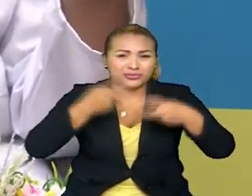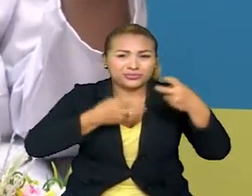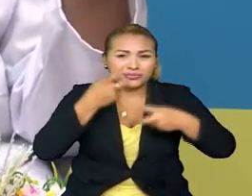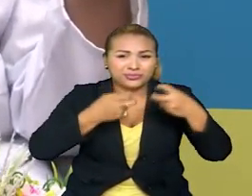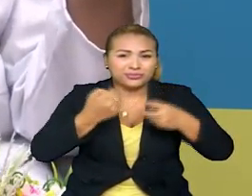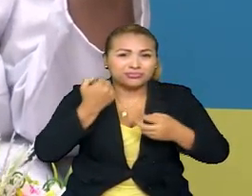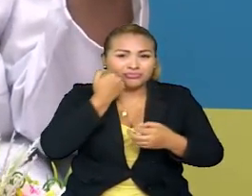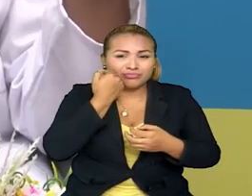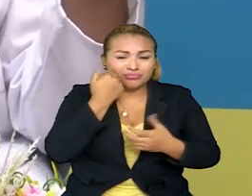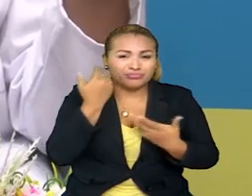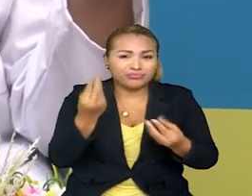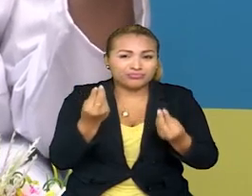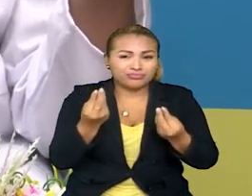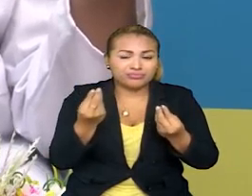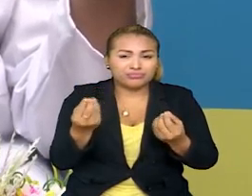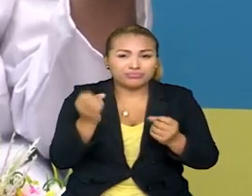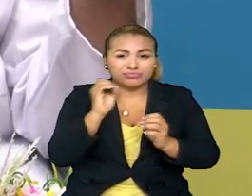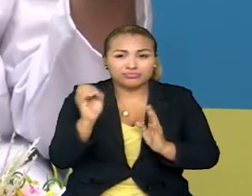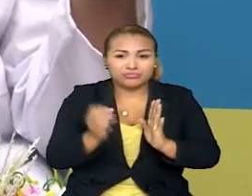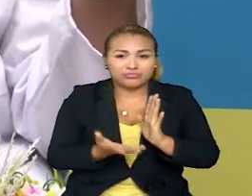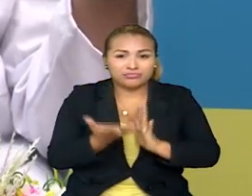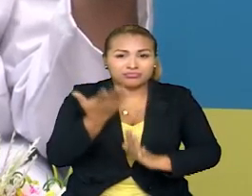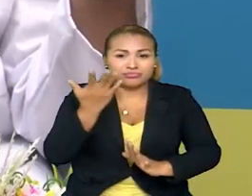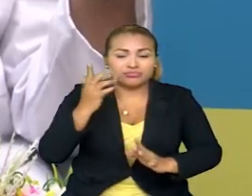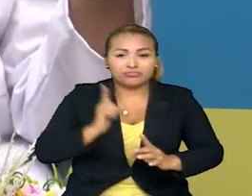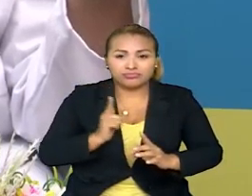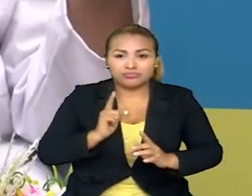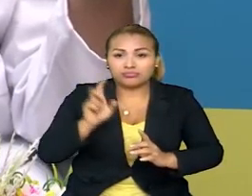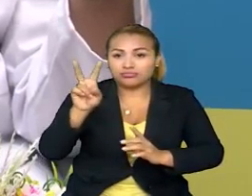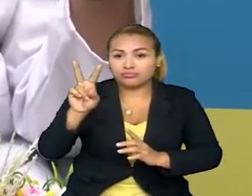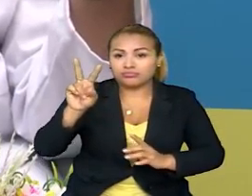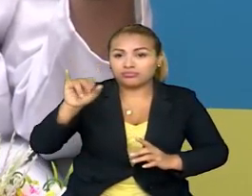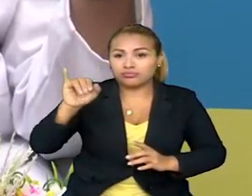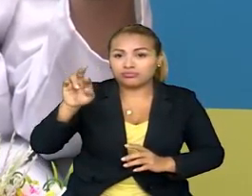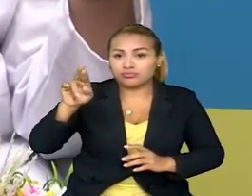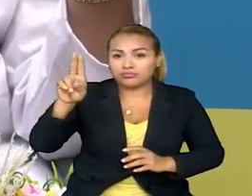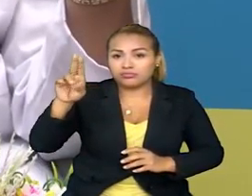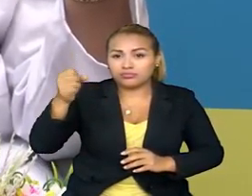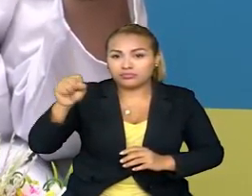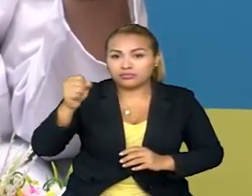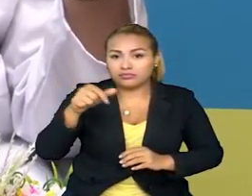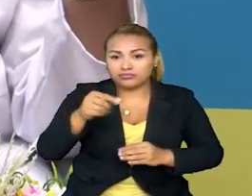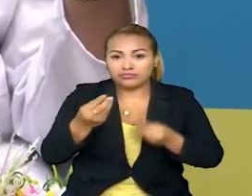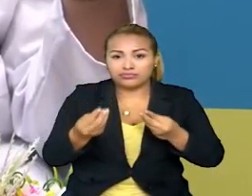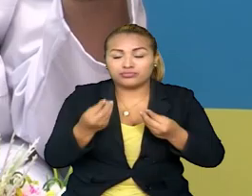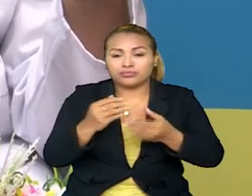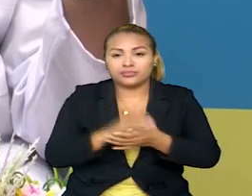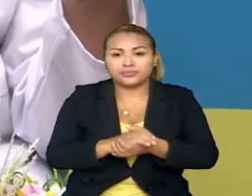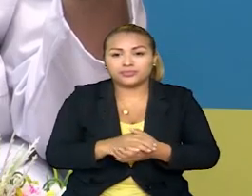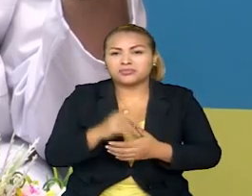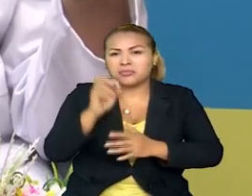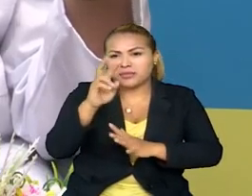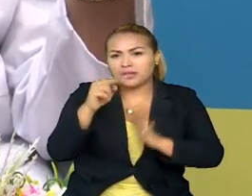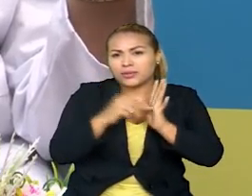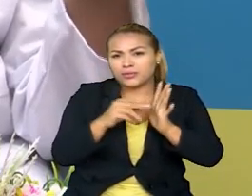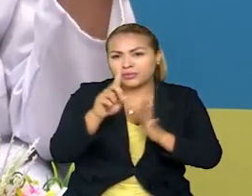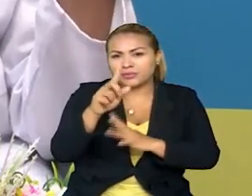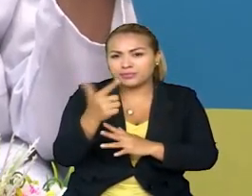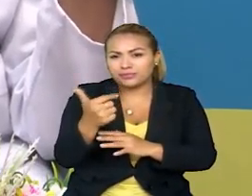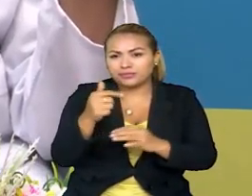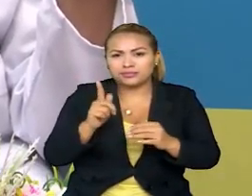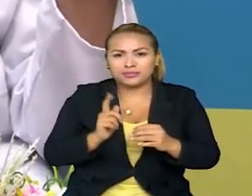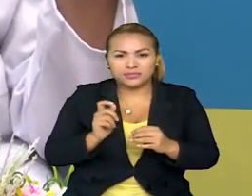2016 tuvimos la introducción del virus del chikungunya en nicaragua para el año 2016 tuvimos también la introducción del virus